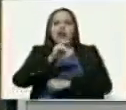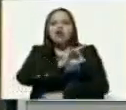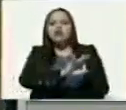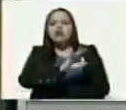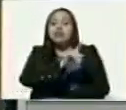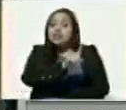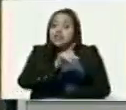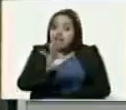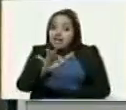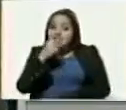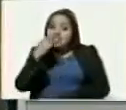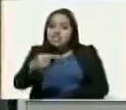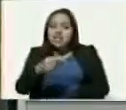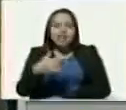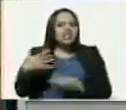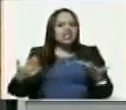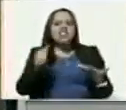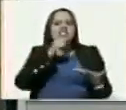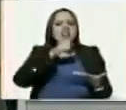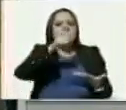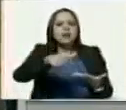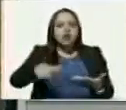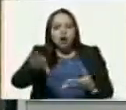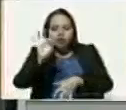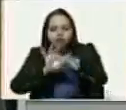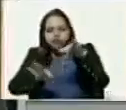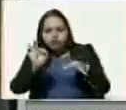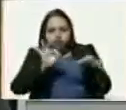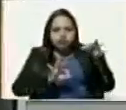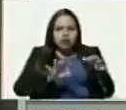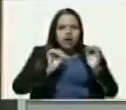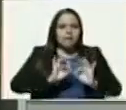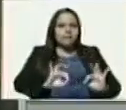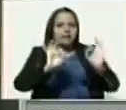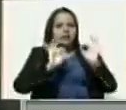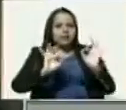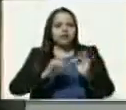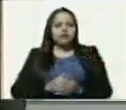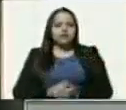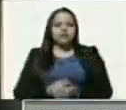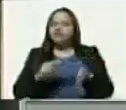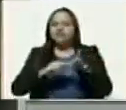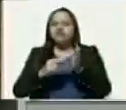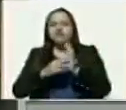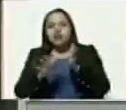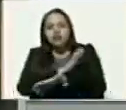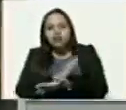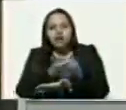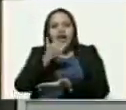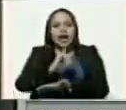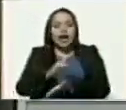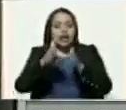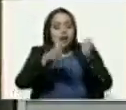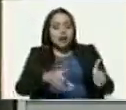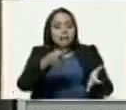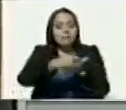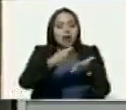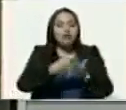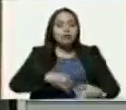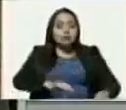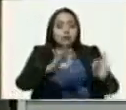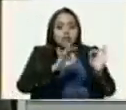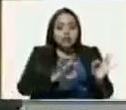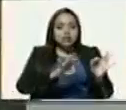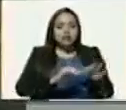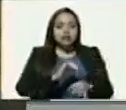declaraba como agentes de percepción a los sujetos pasivos especiales. ¿Qué significa eso? Que los que tienen la figura de contribuyentes especiales